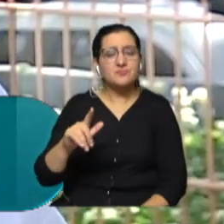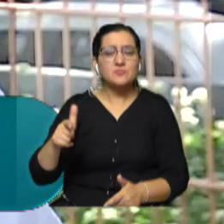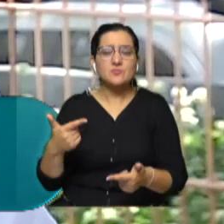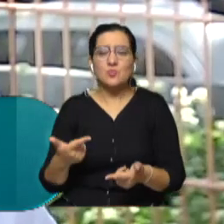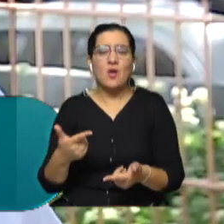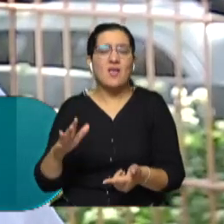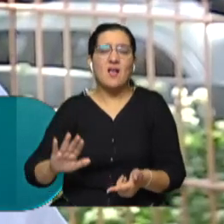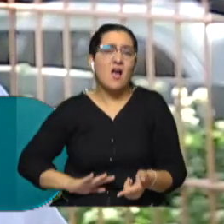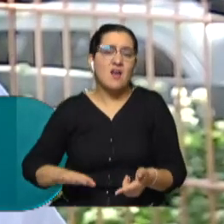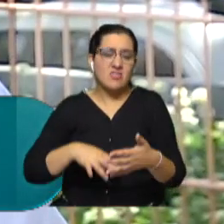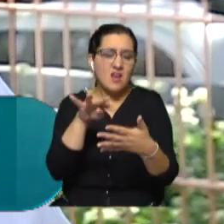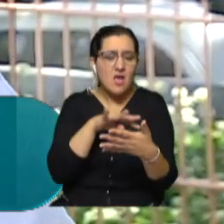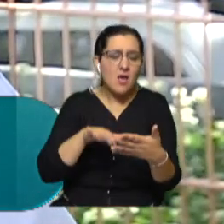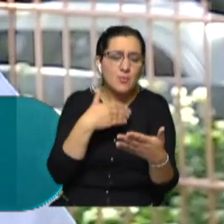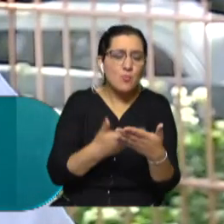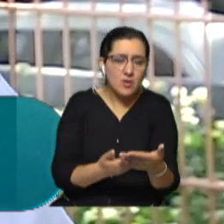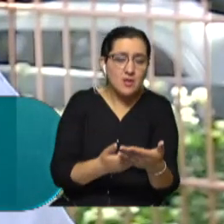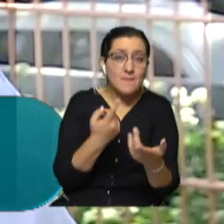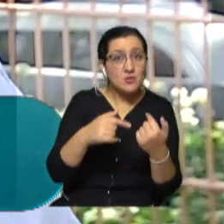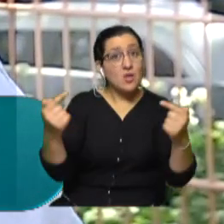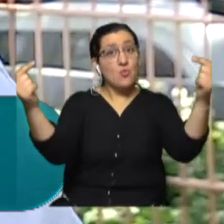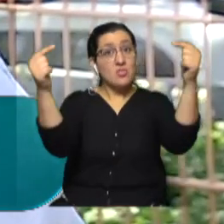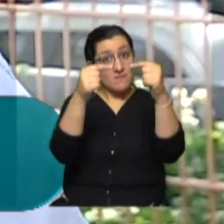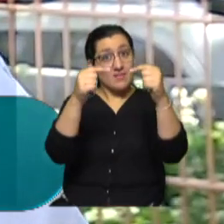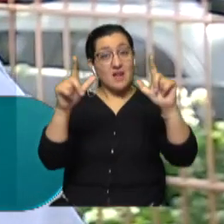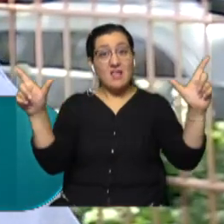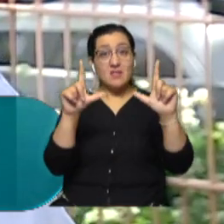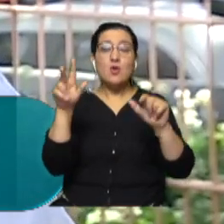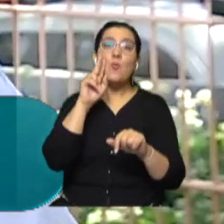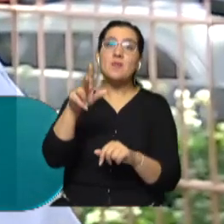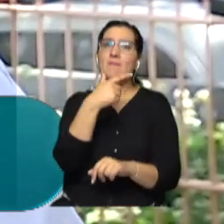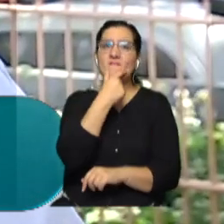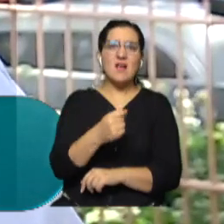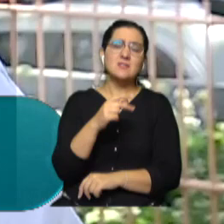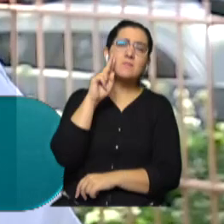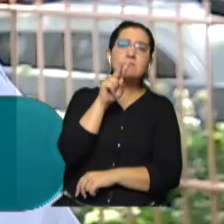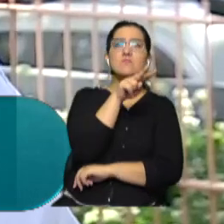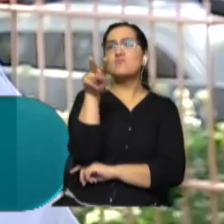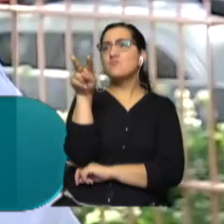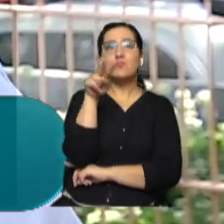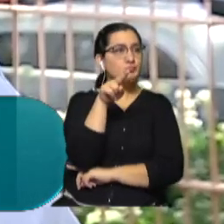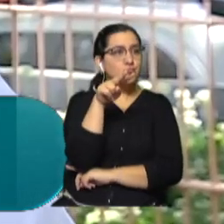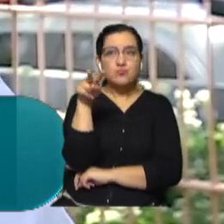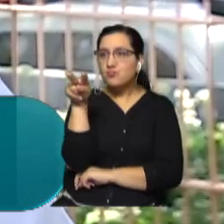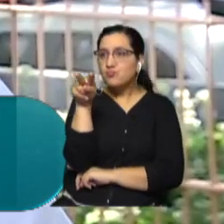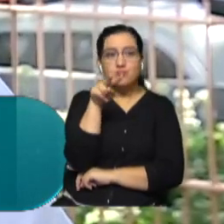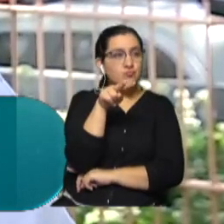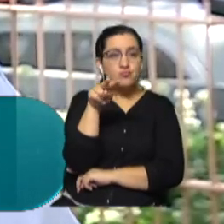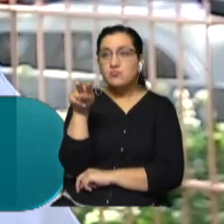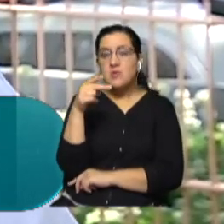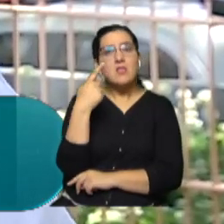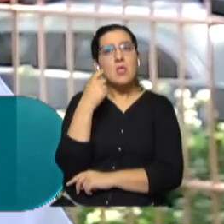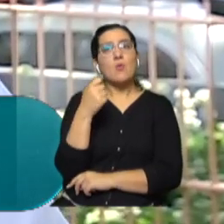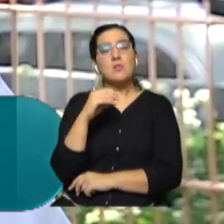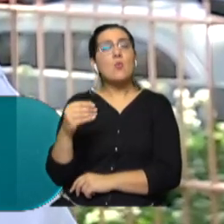de los partidos, generalmente cuando hay un debate televisivo lo miran y es un acercamiento al candidato y a